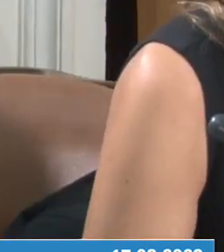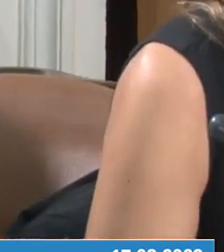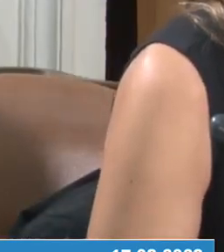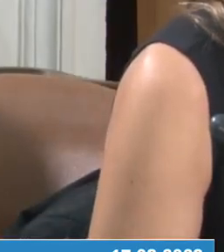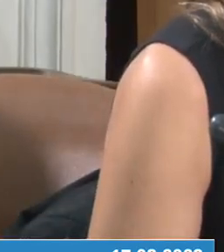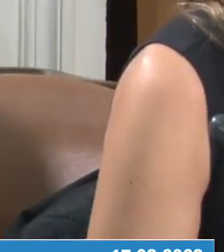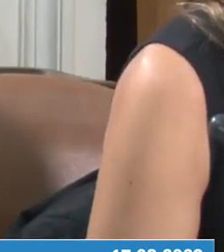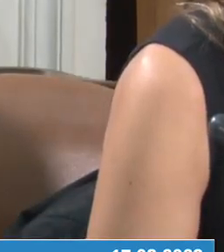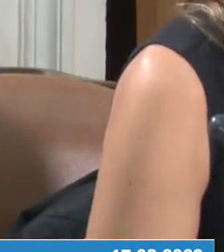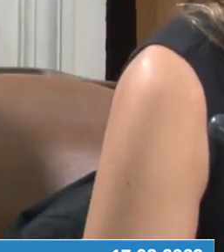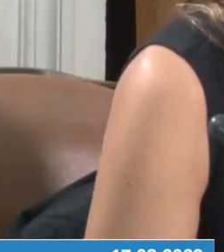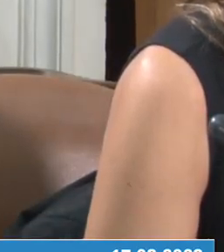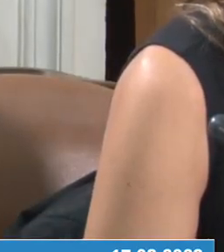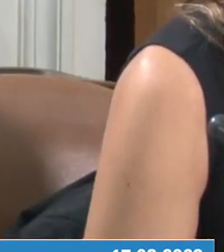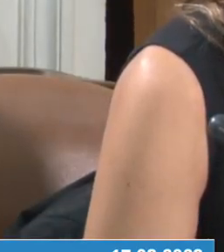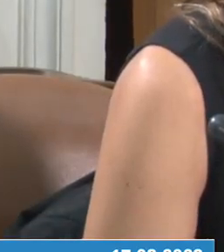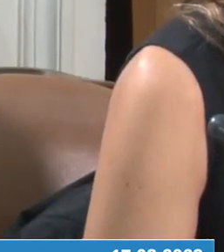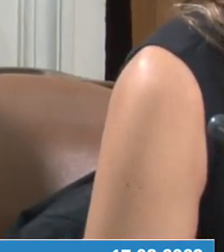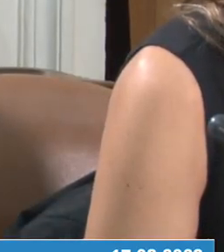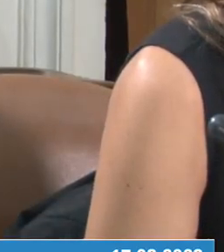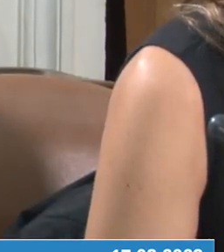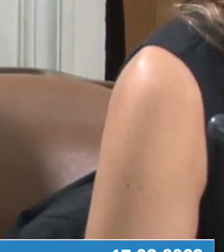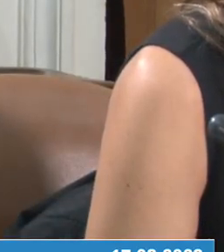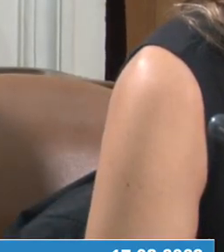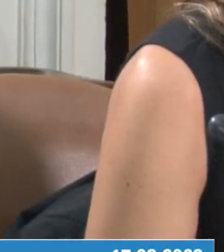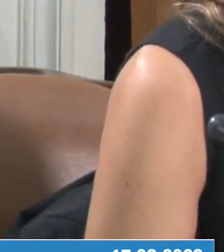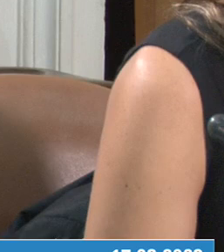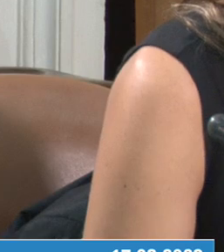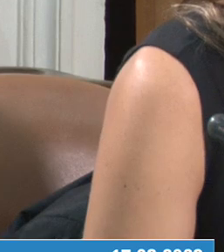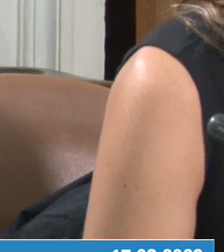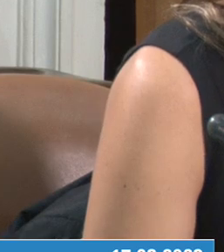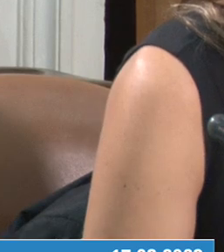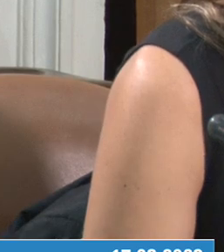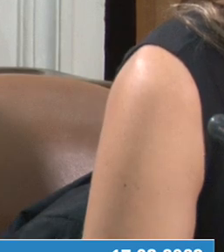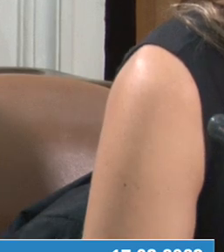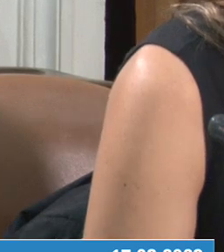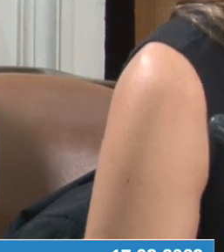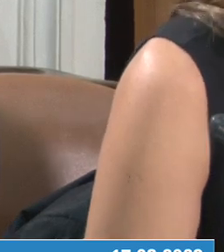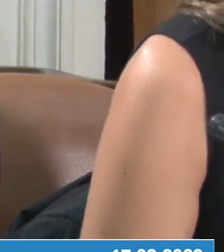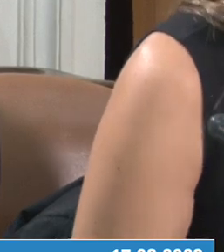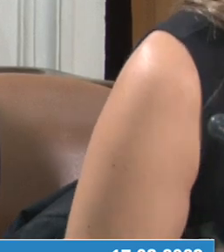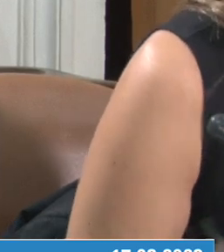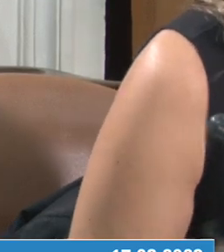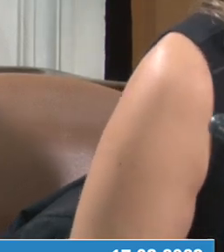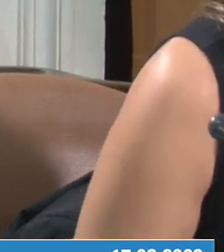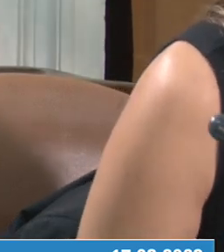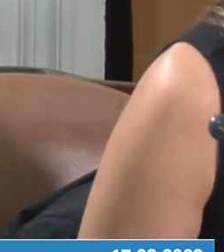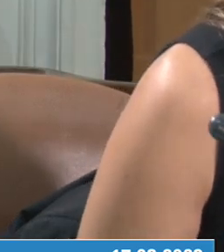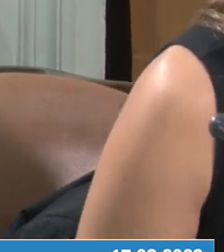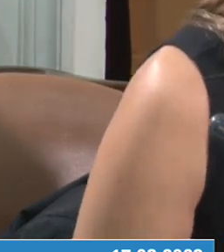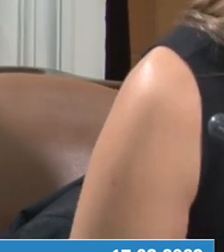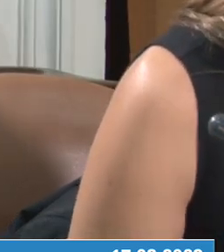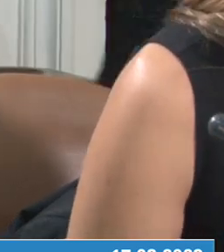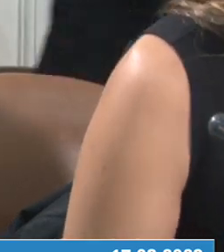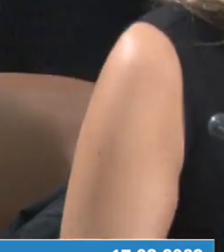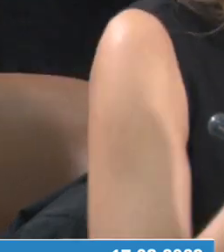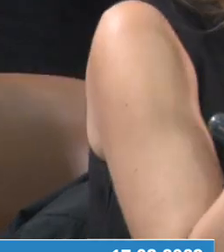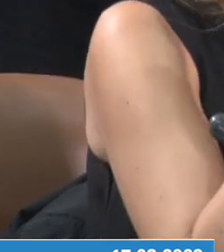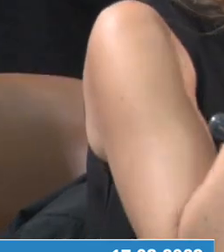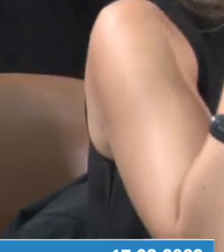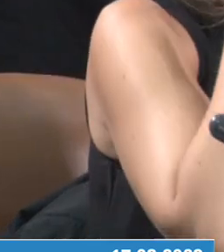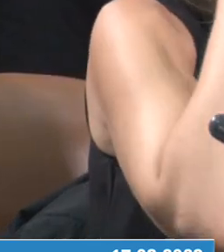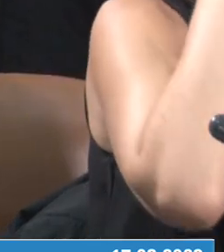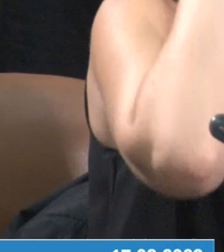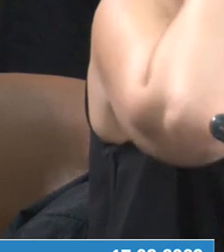otras altas investiduras académicas. Y también entiendo nos va a acompañar telemáticamente la profesora Yanira